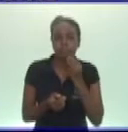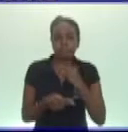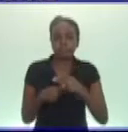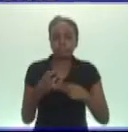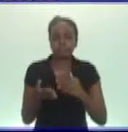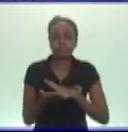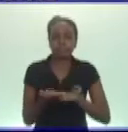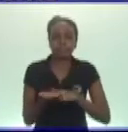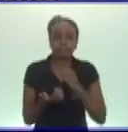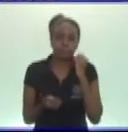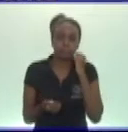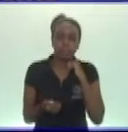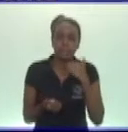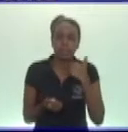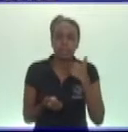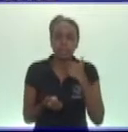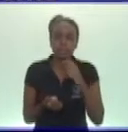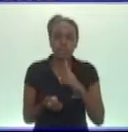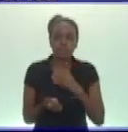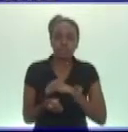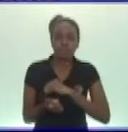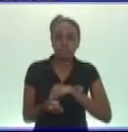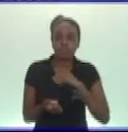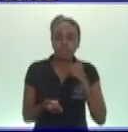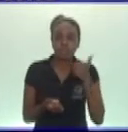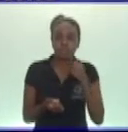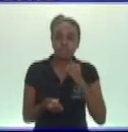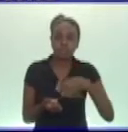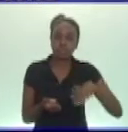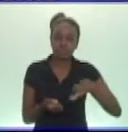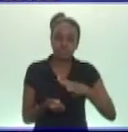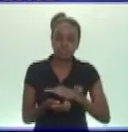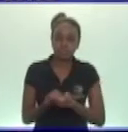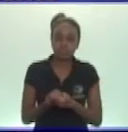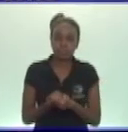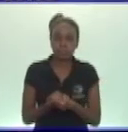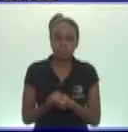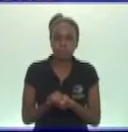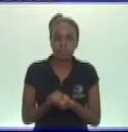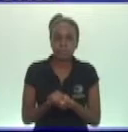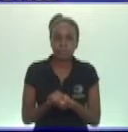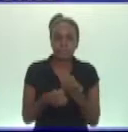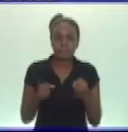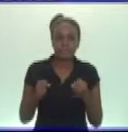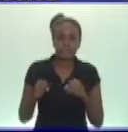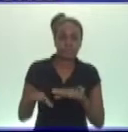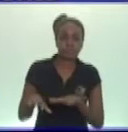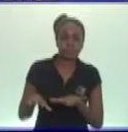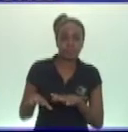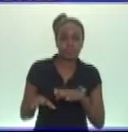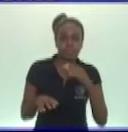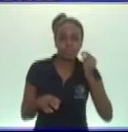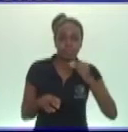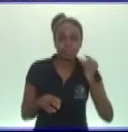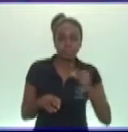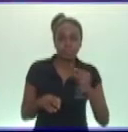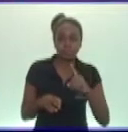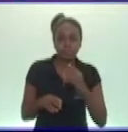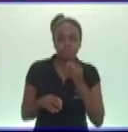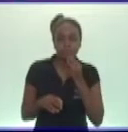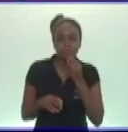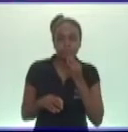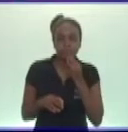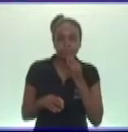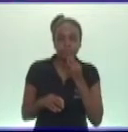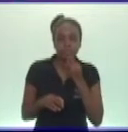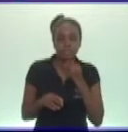sienta bien a nivel de sociedad. Y el rechazo de la gente por ser diferente. Precisamente el hecho de que